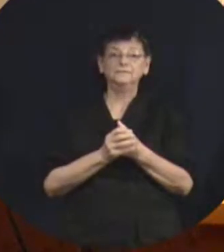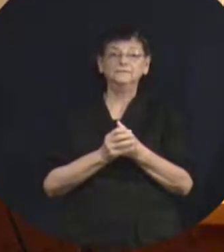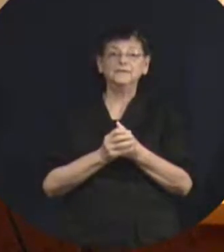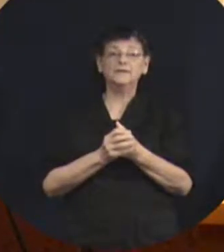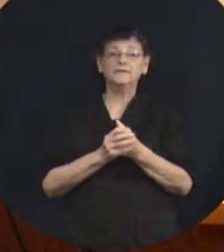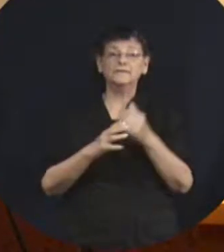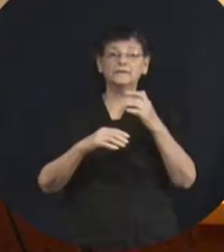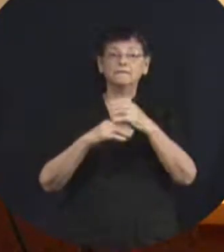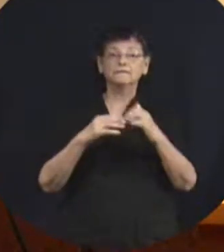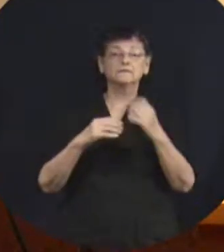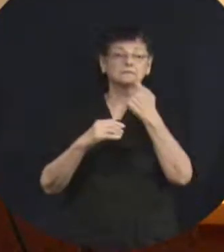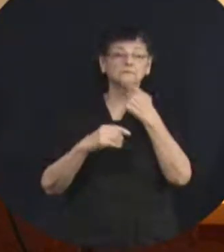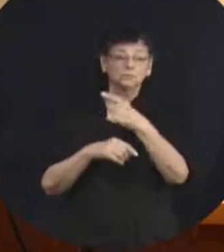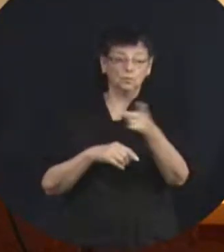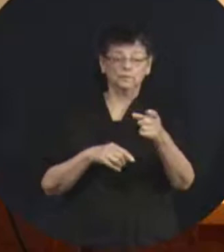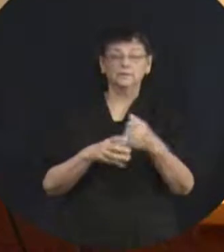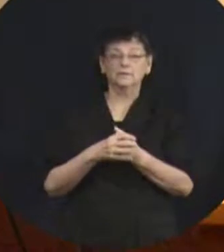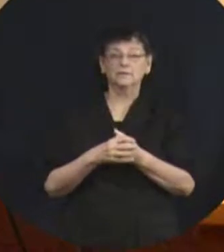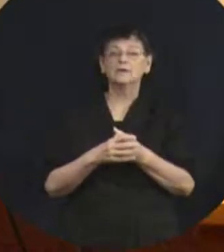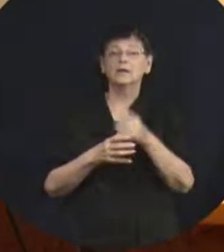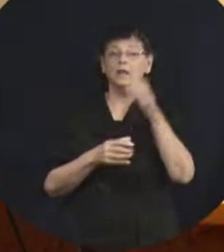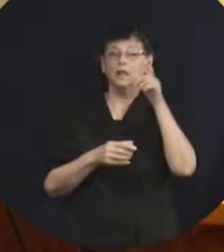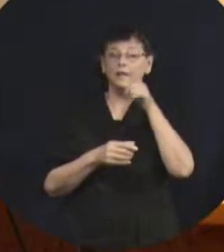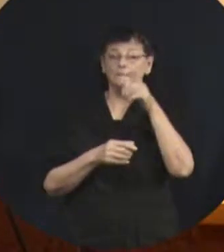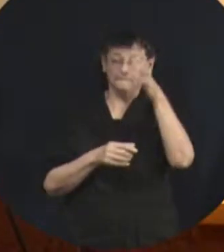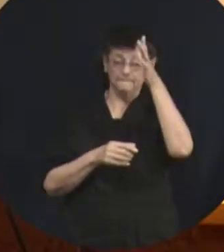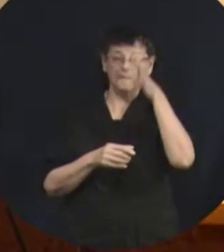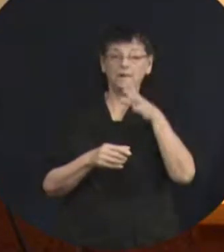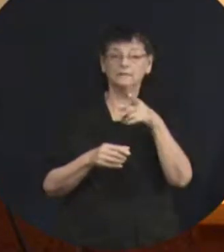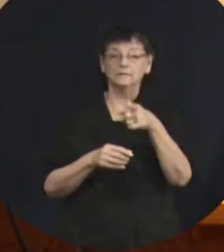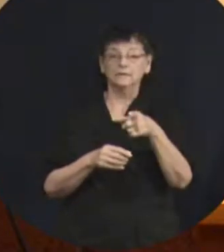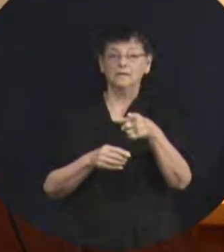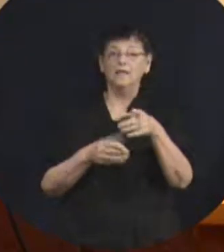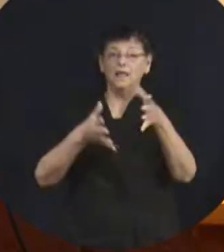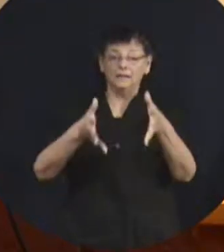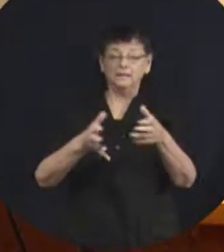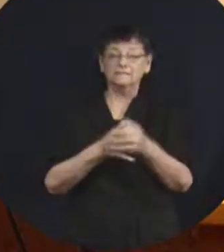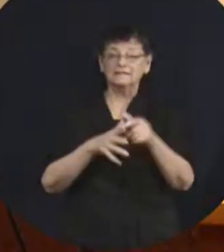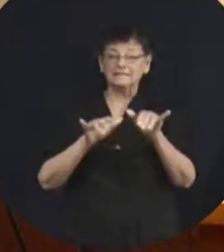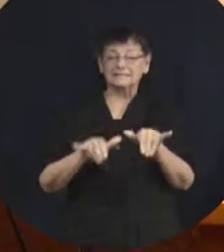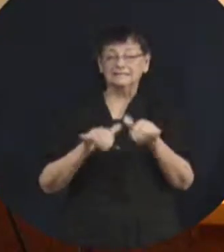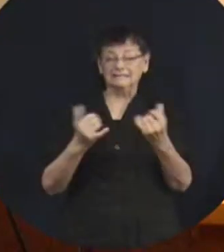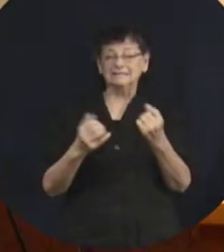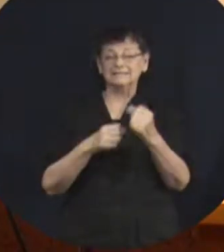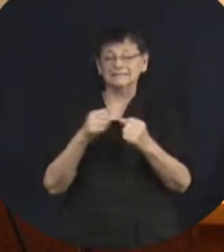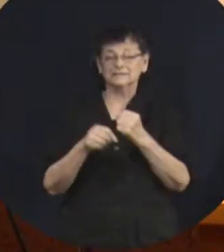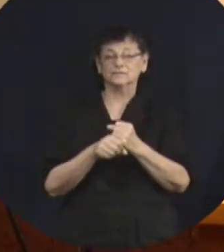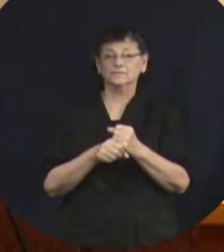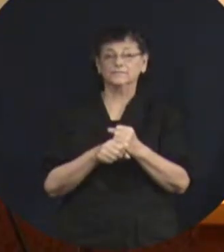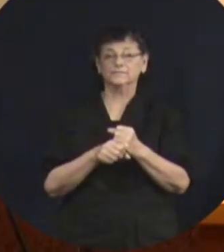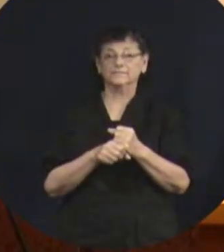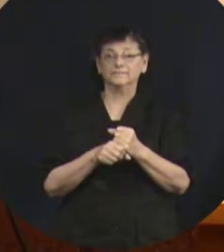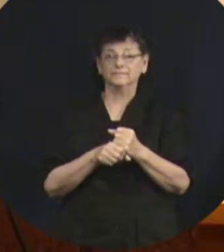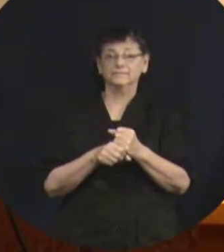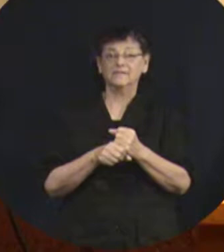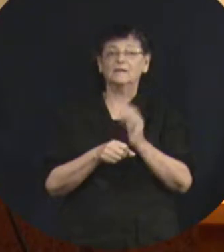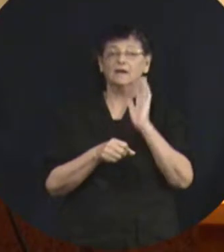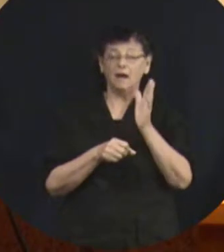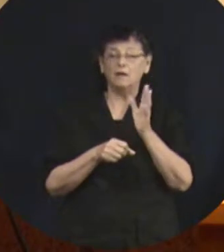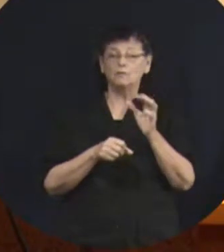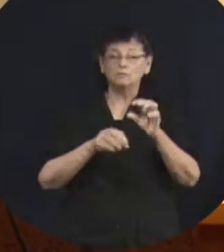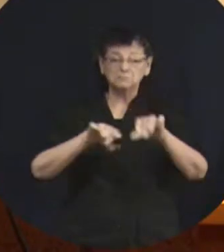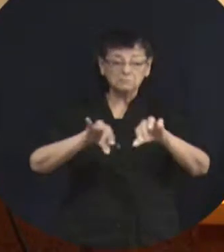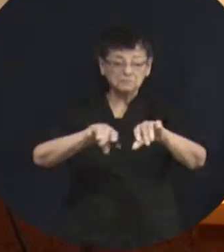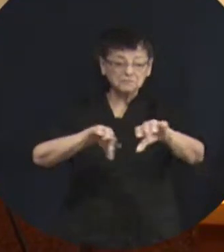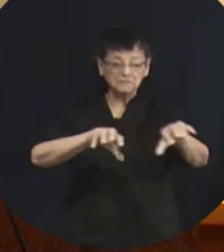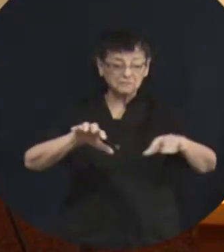El viñador le contestó: Señor, déjala todavía este año. Voy a aflojar